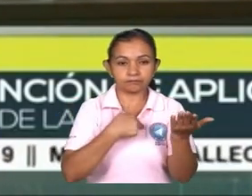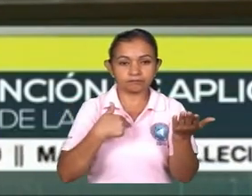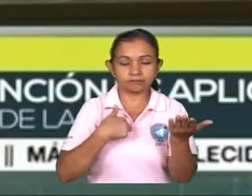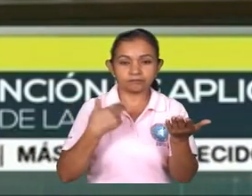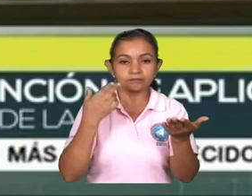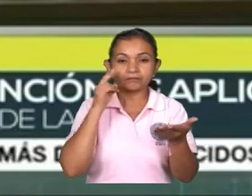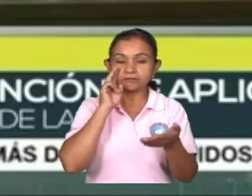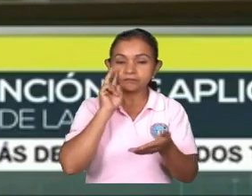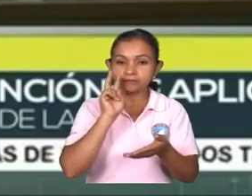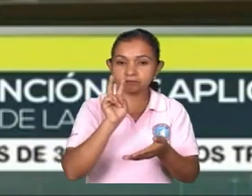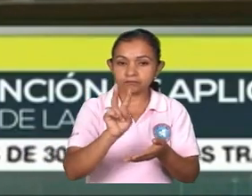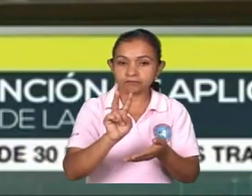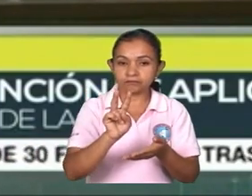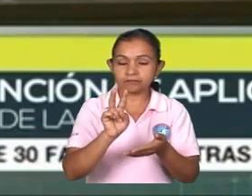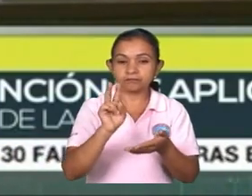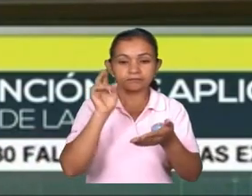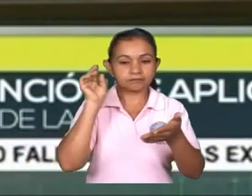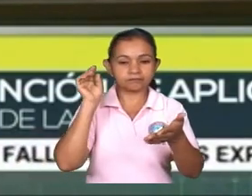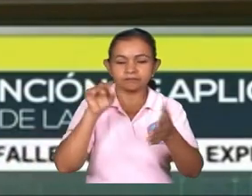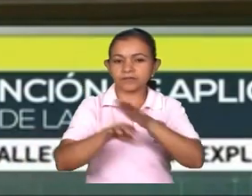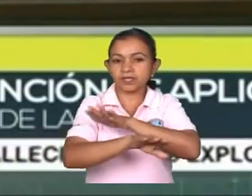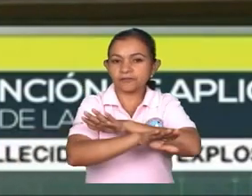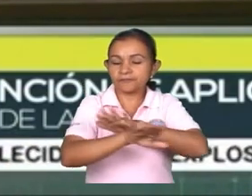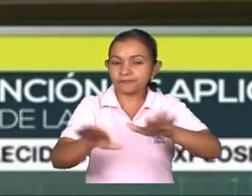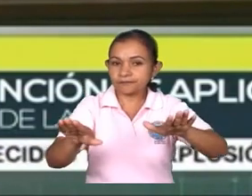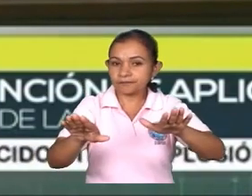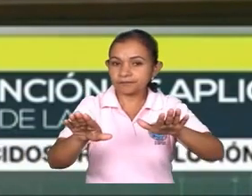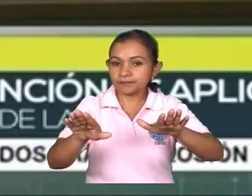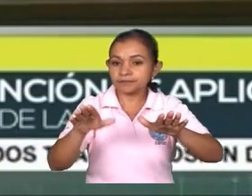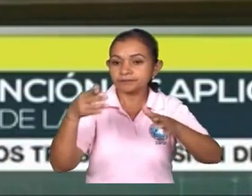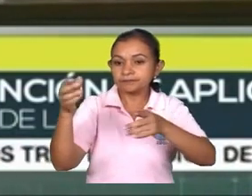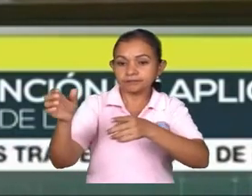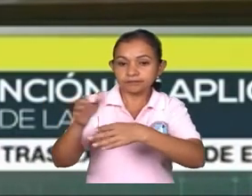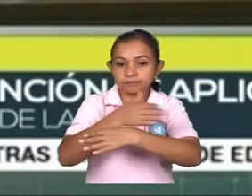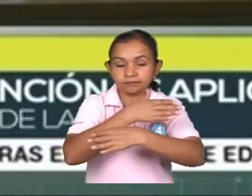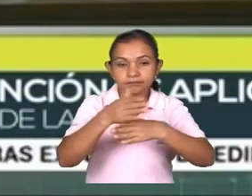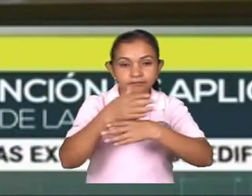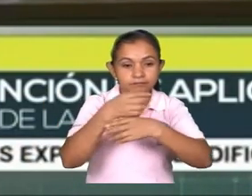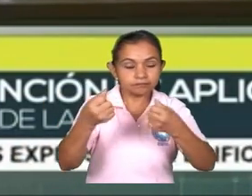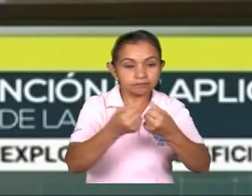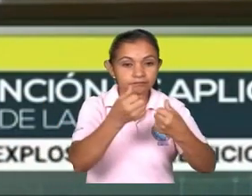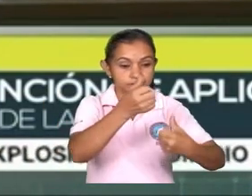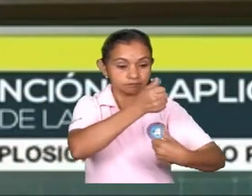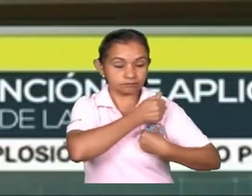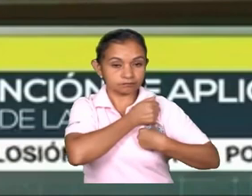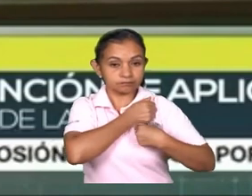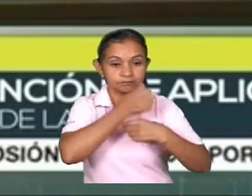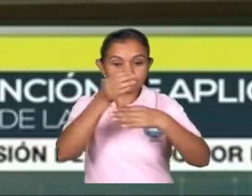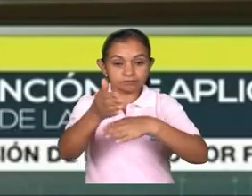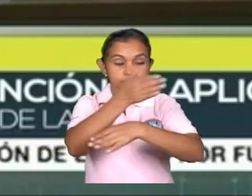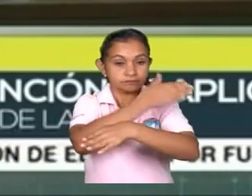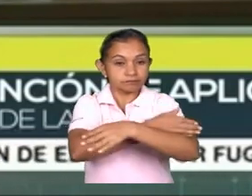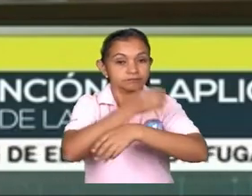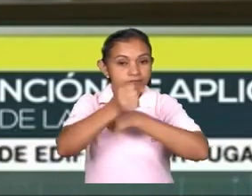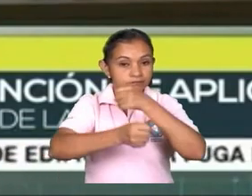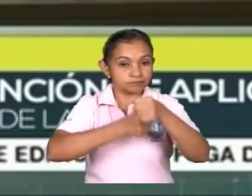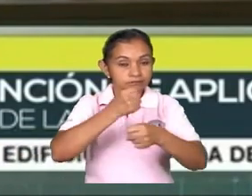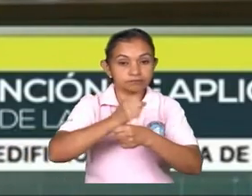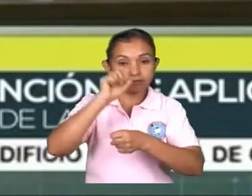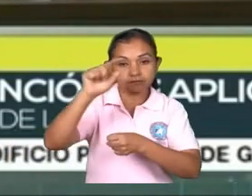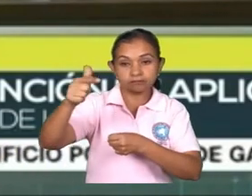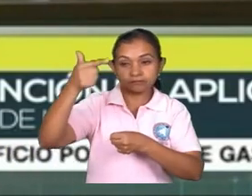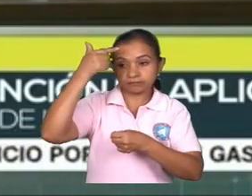fin ponerle fin, detener los golpes de Estado militar de las décadas anteriores, los gobiernos,